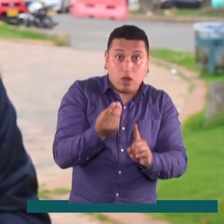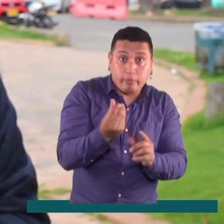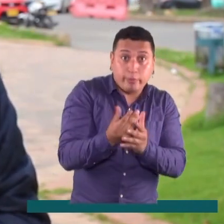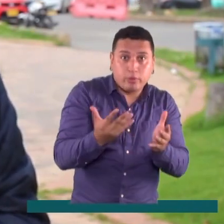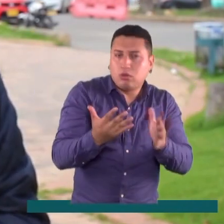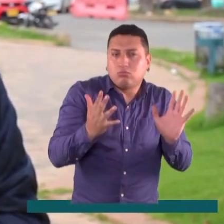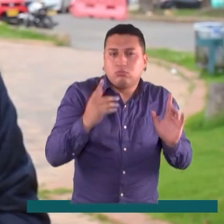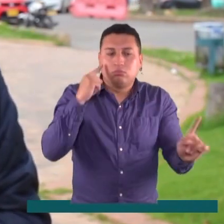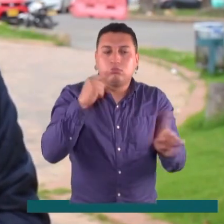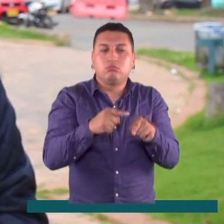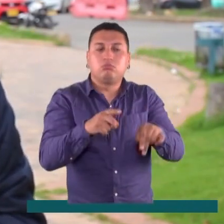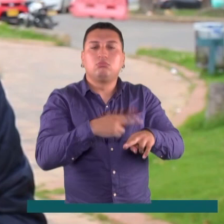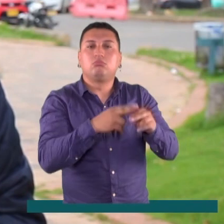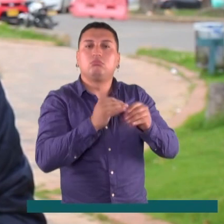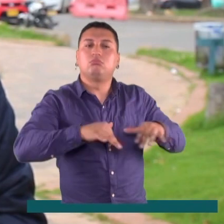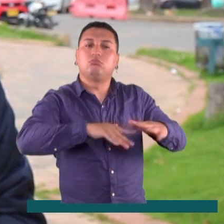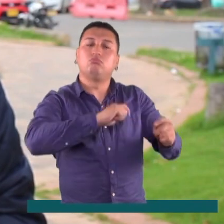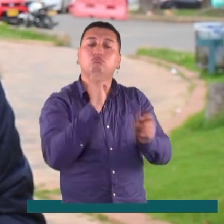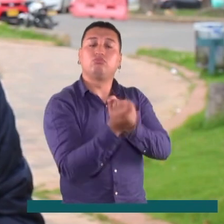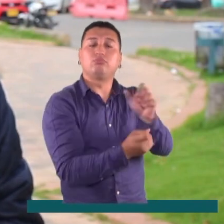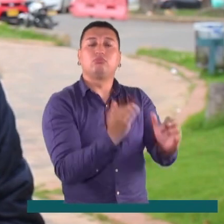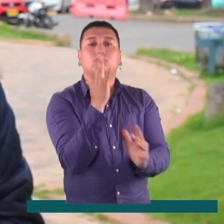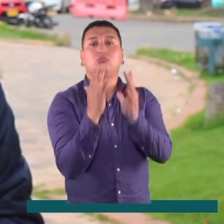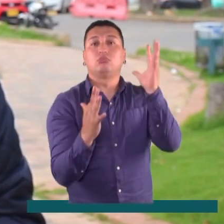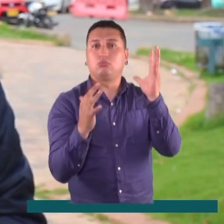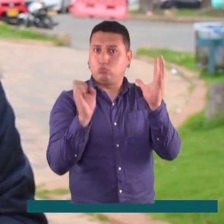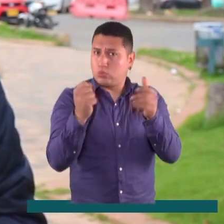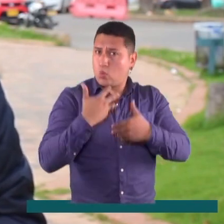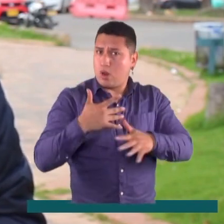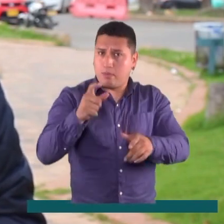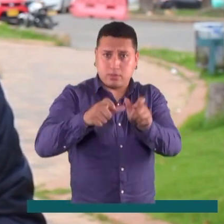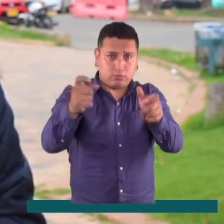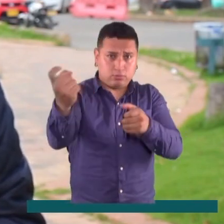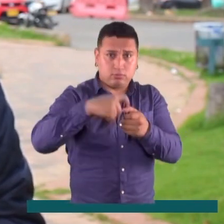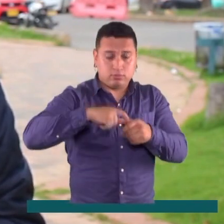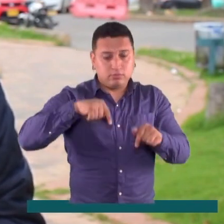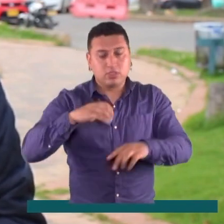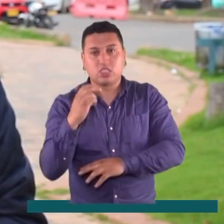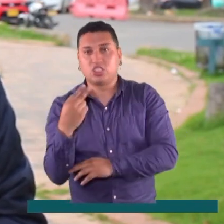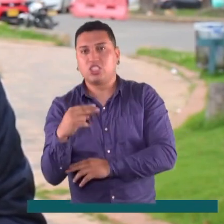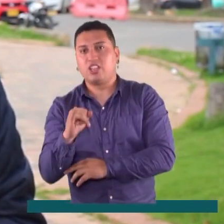ningún fin económico, tan solo quieren convertir una pequeña área en